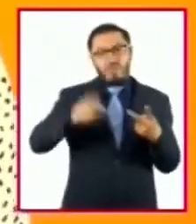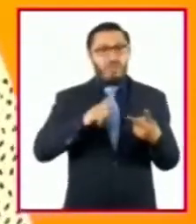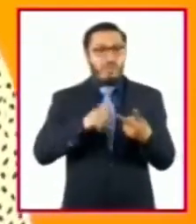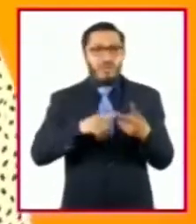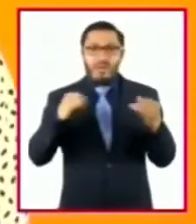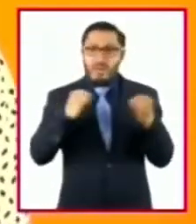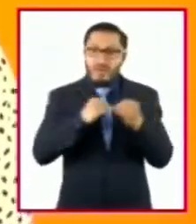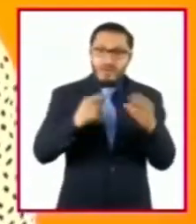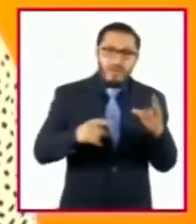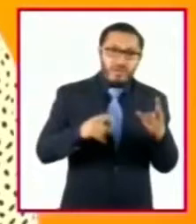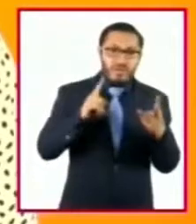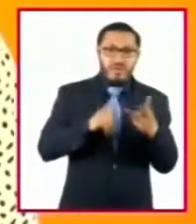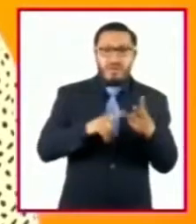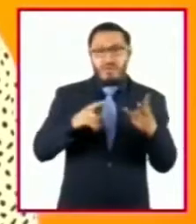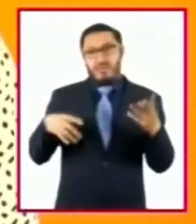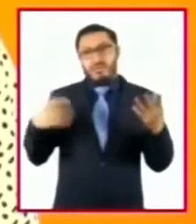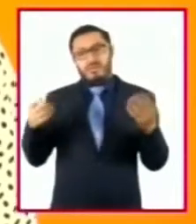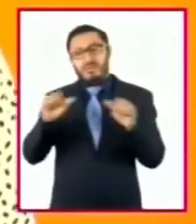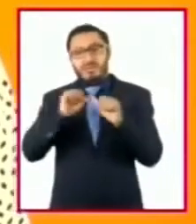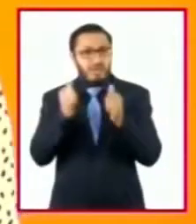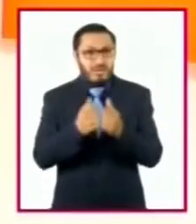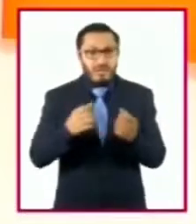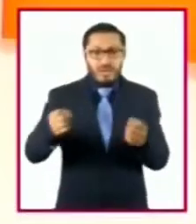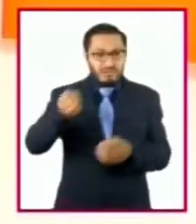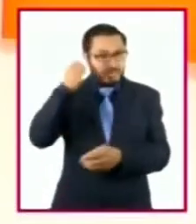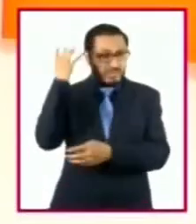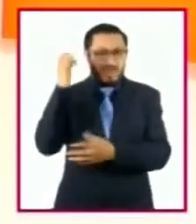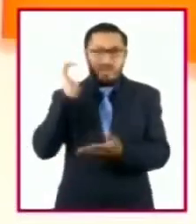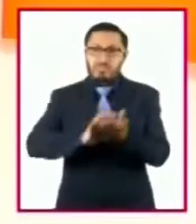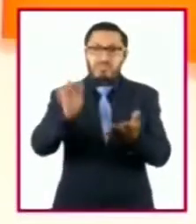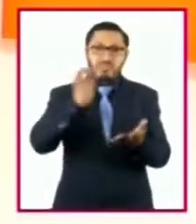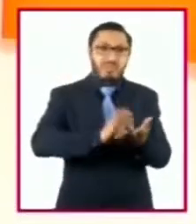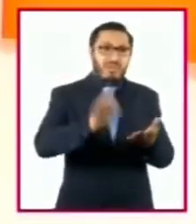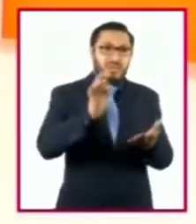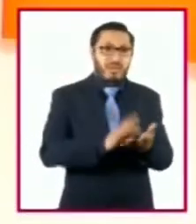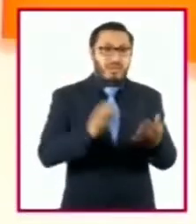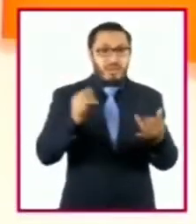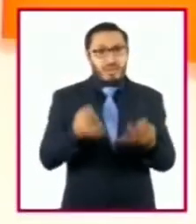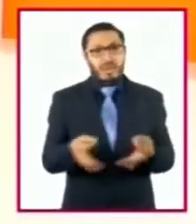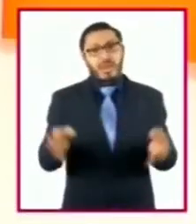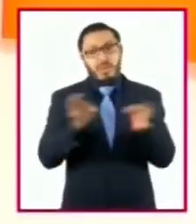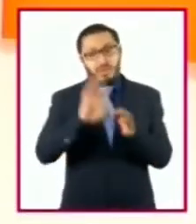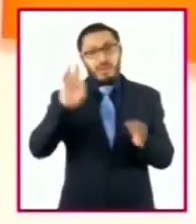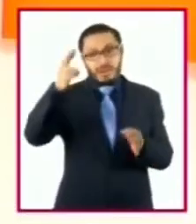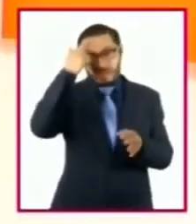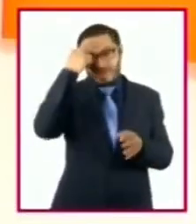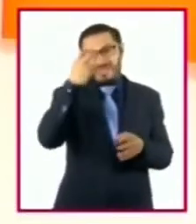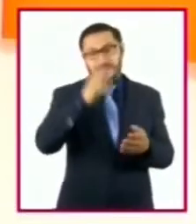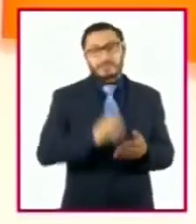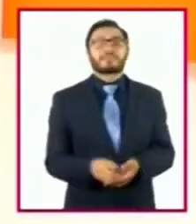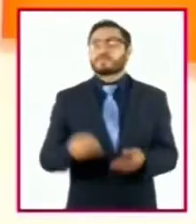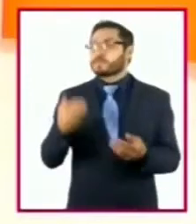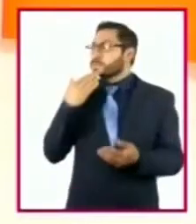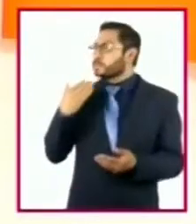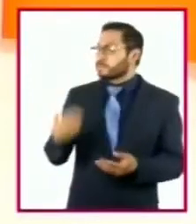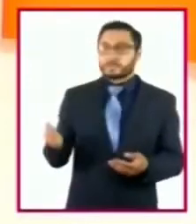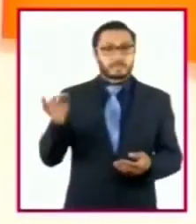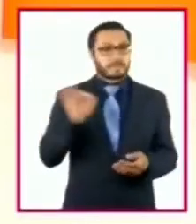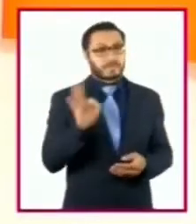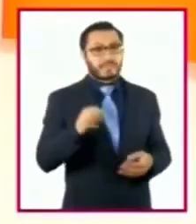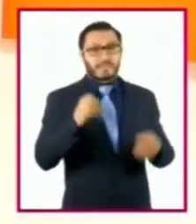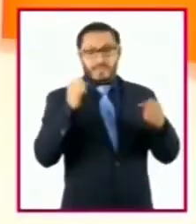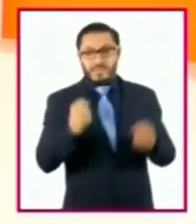orientación. Es importante que ellos lo sepan. Muy bien. Seguramente las y los estudiantes que nos ven